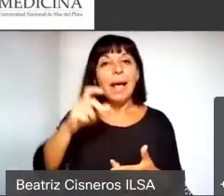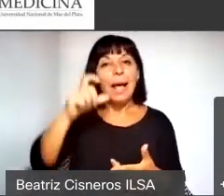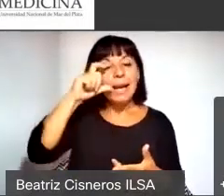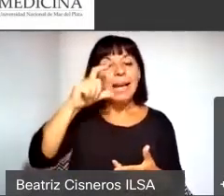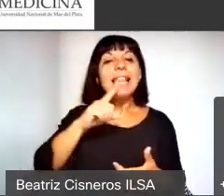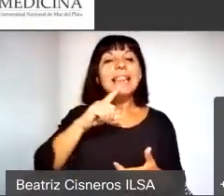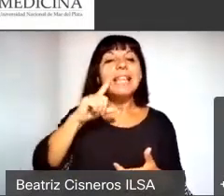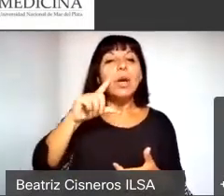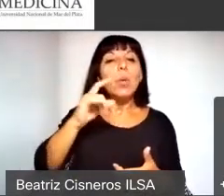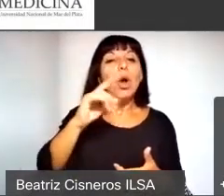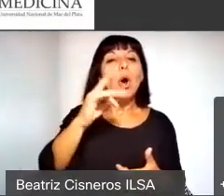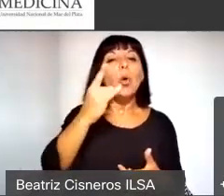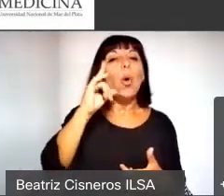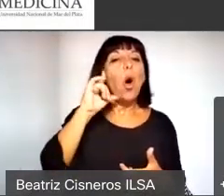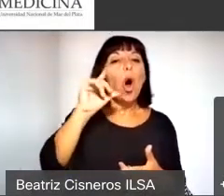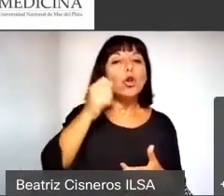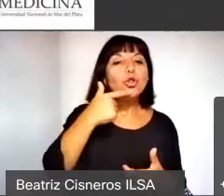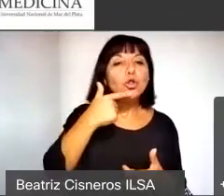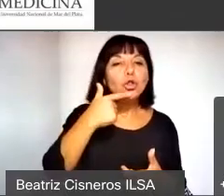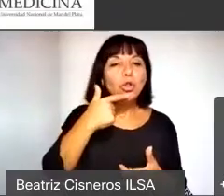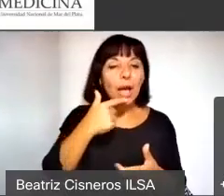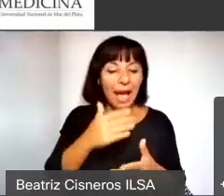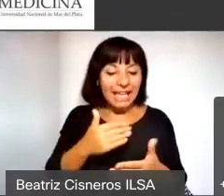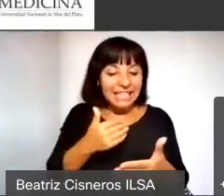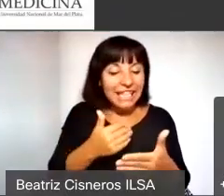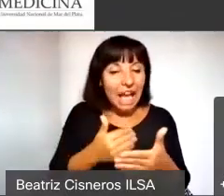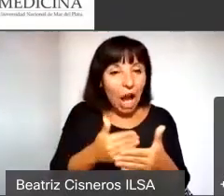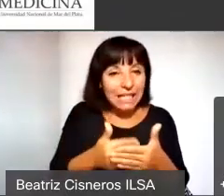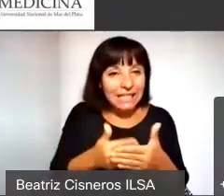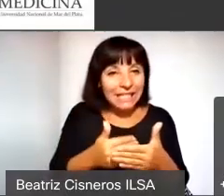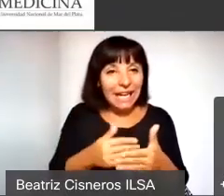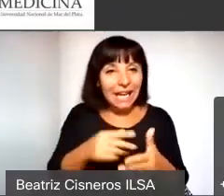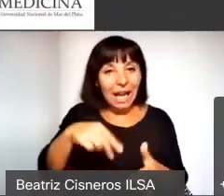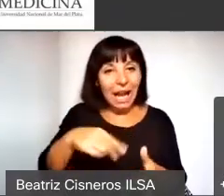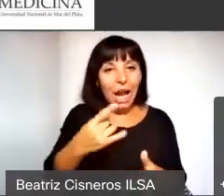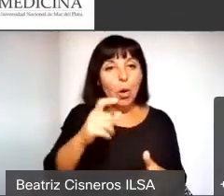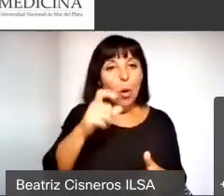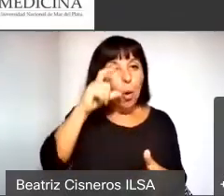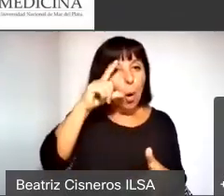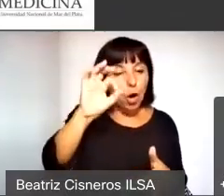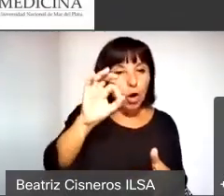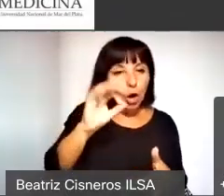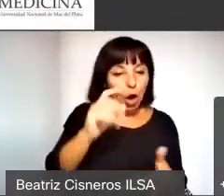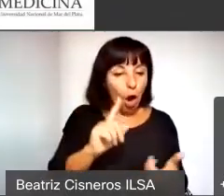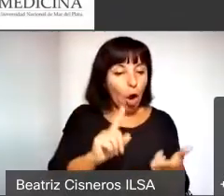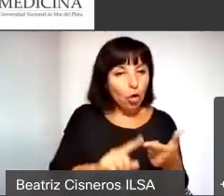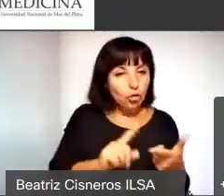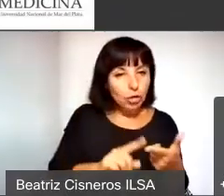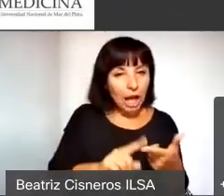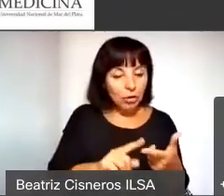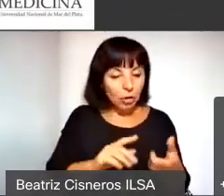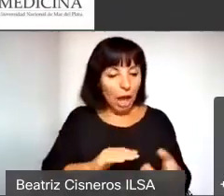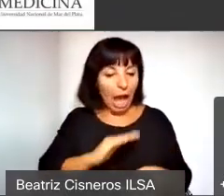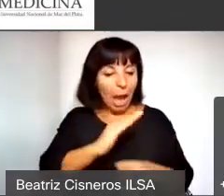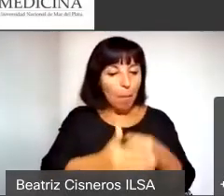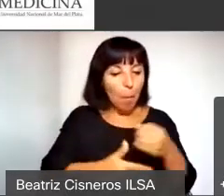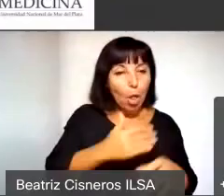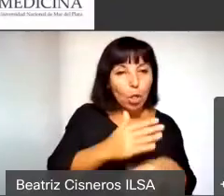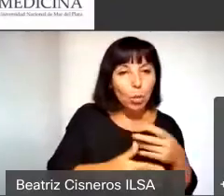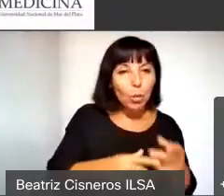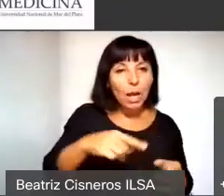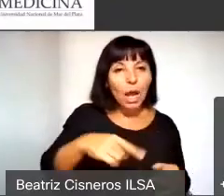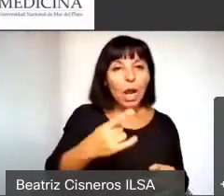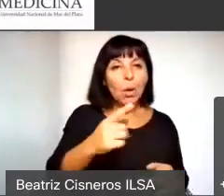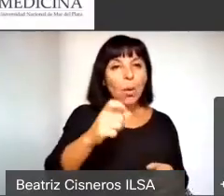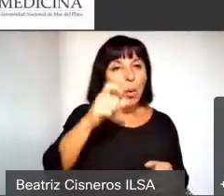rugoso es próximo al núcleo. Está en contacto con la envoltura nuclear, de hecho. Siempre, siempre, siempre, always. Eso